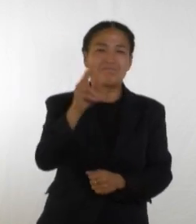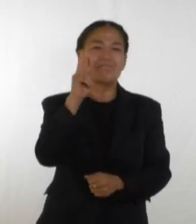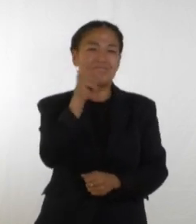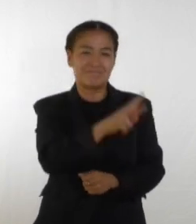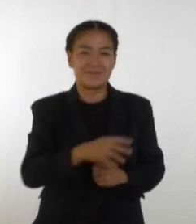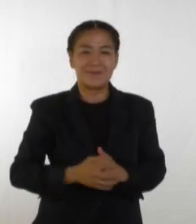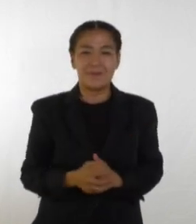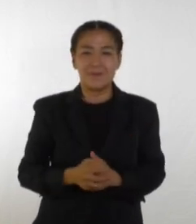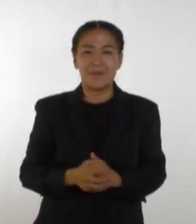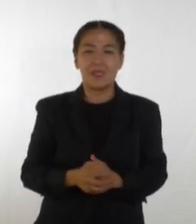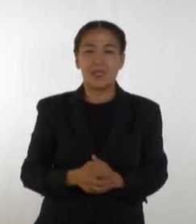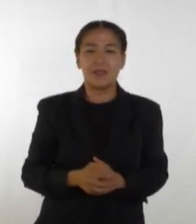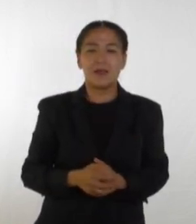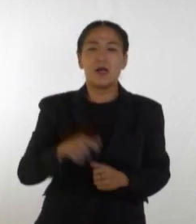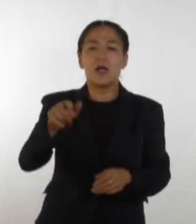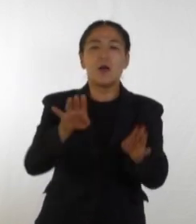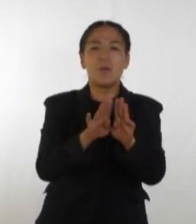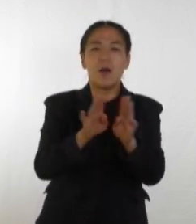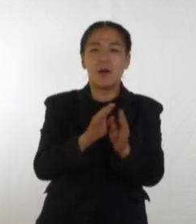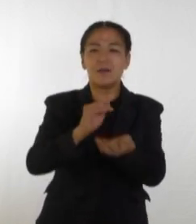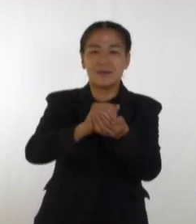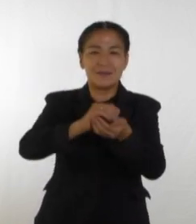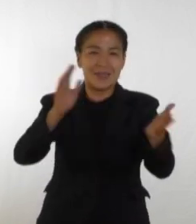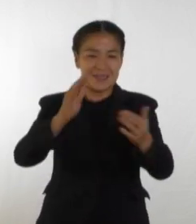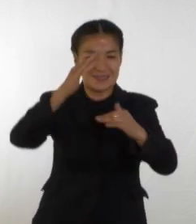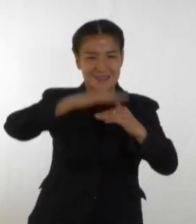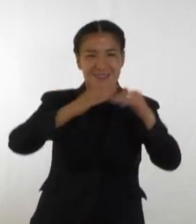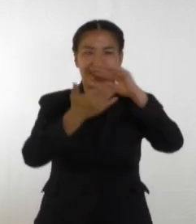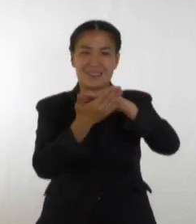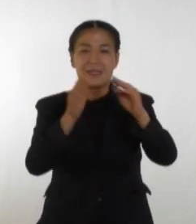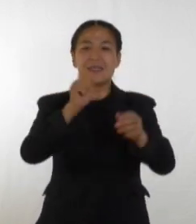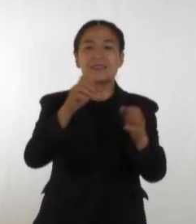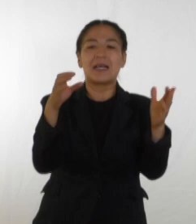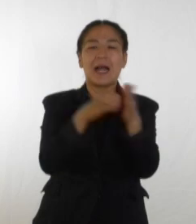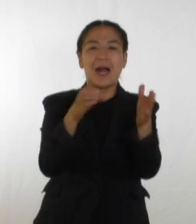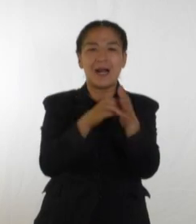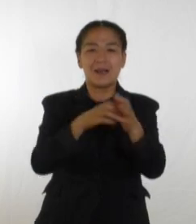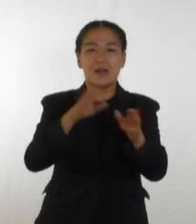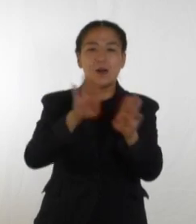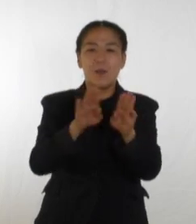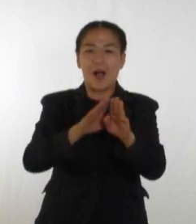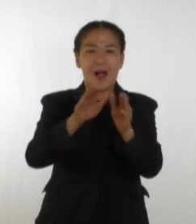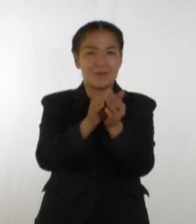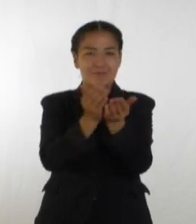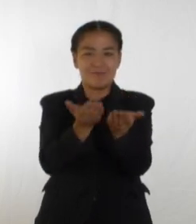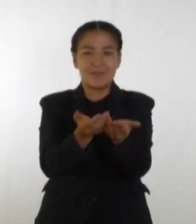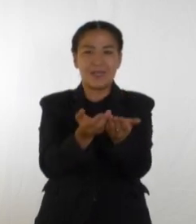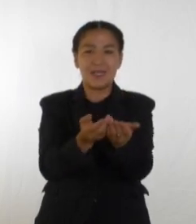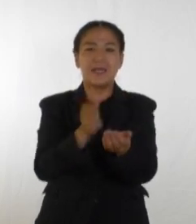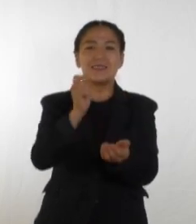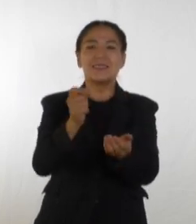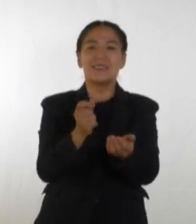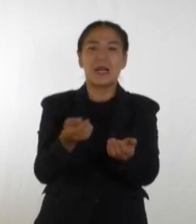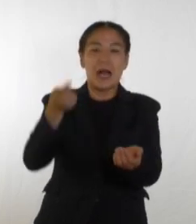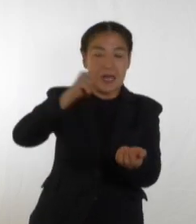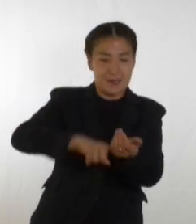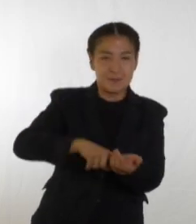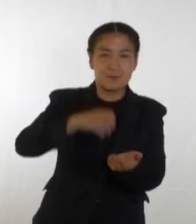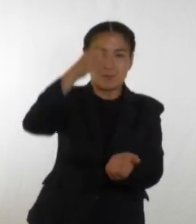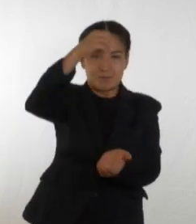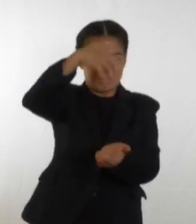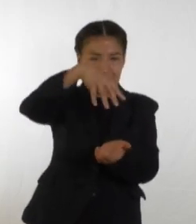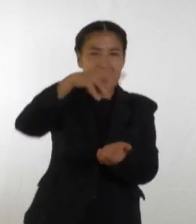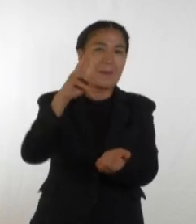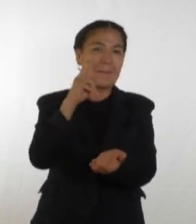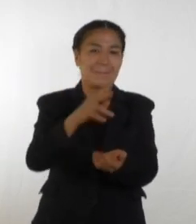mira. Un dado de origami está hecho de dos pequeñas cajas abiertas por uno de esos lados, que entra una dentro